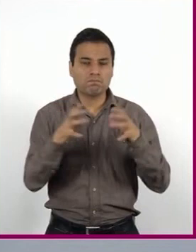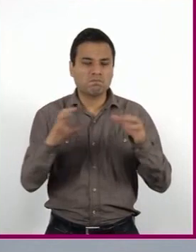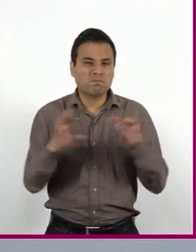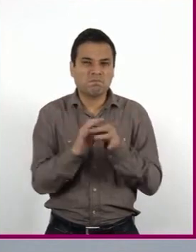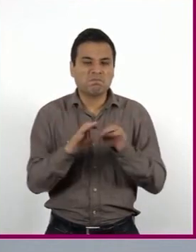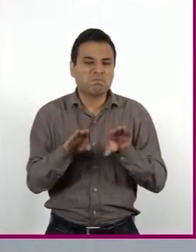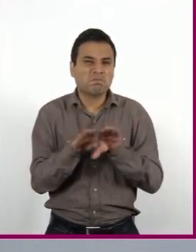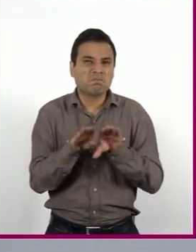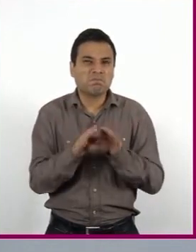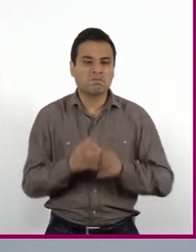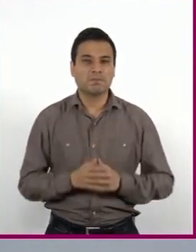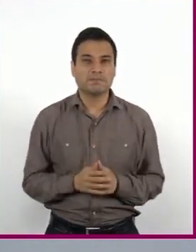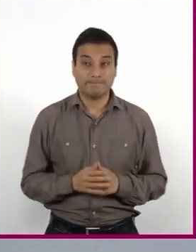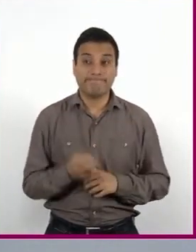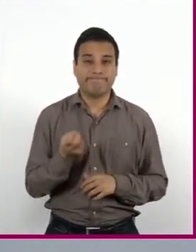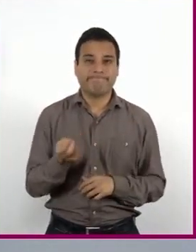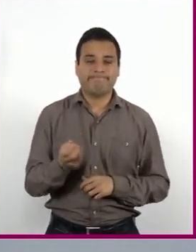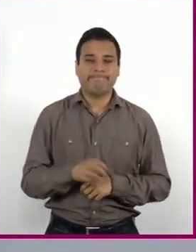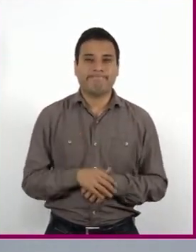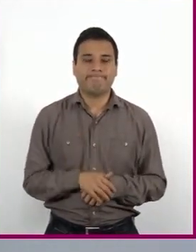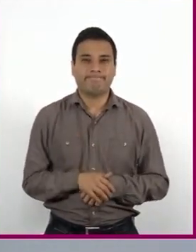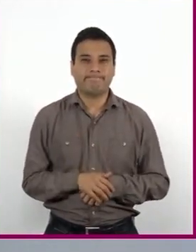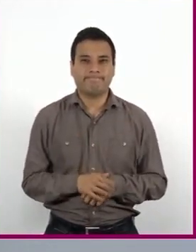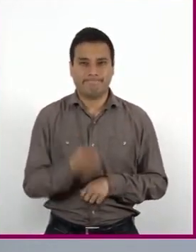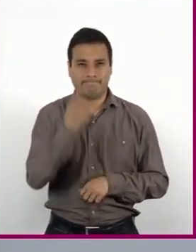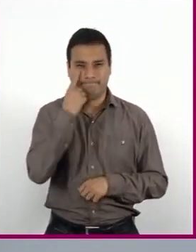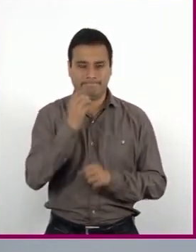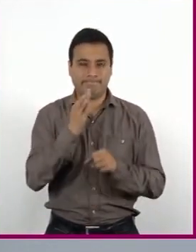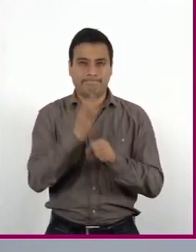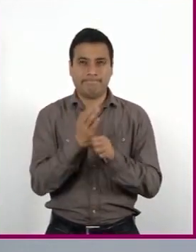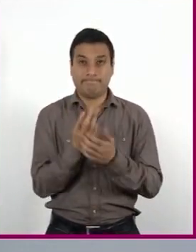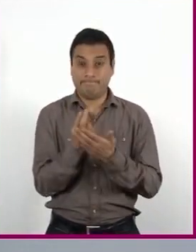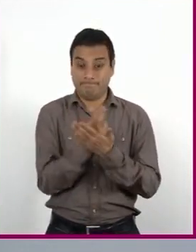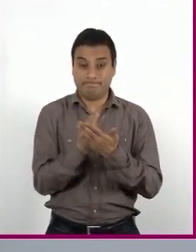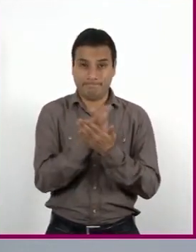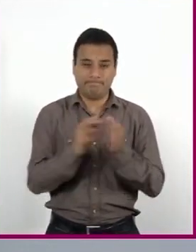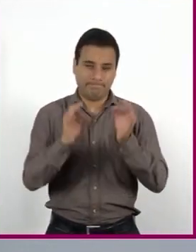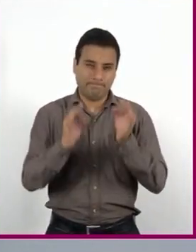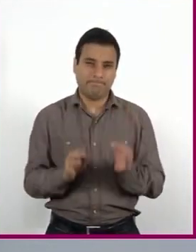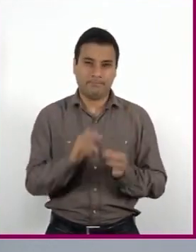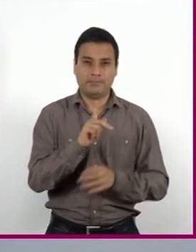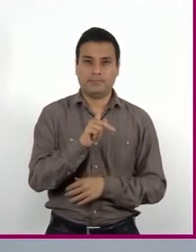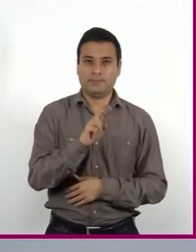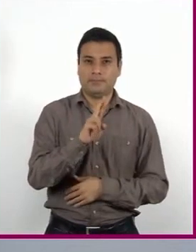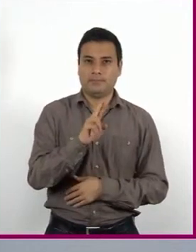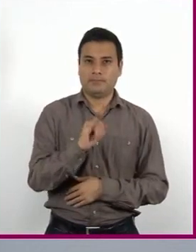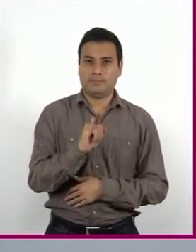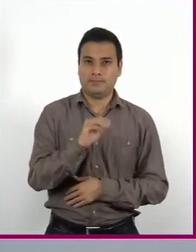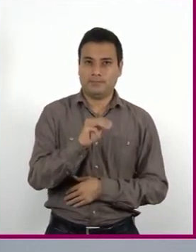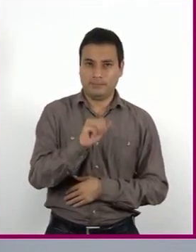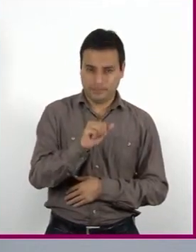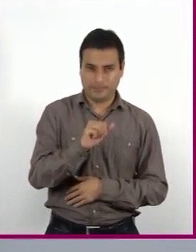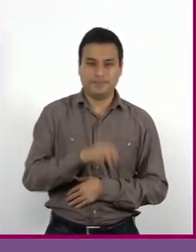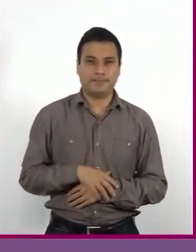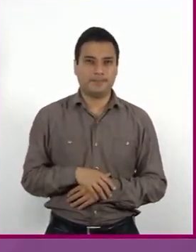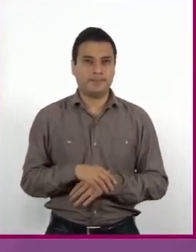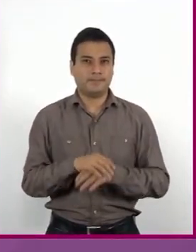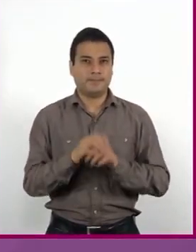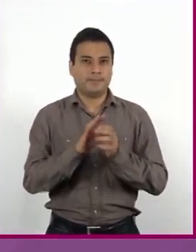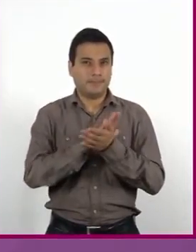él. Así es. Analicemos el desarrollo plano de un prisma recto de base pentagonal.